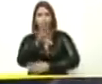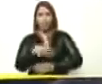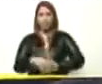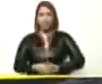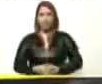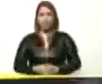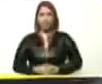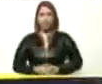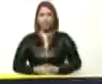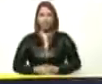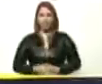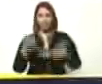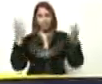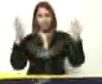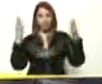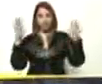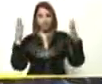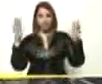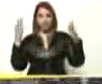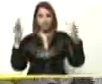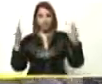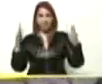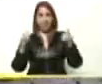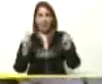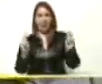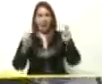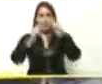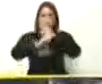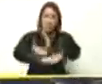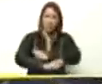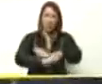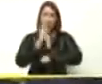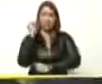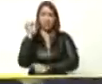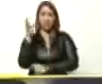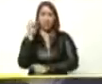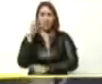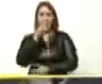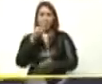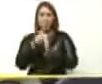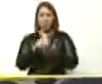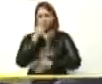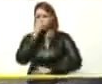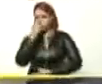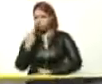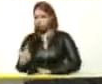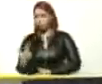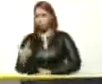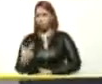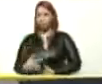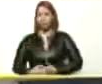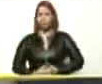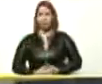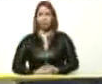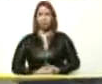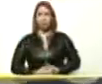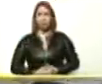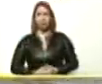Venezuela, para sustituir la Asamblea nefasta, la Asamblea